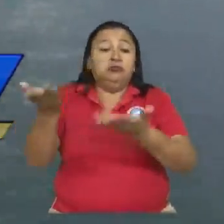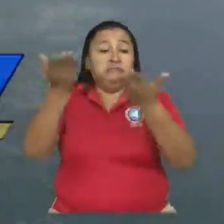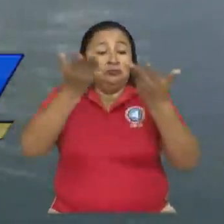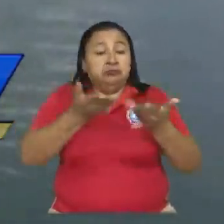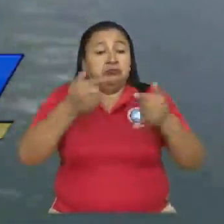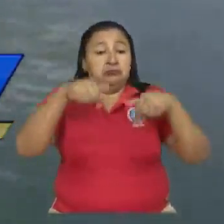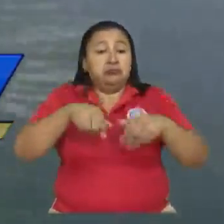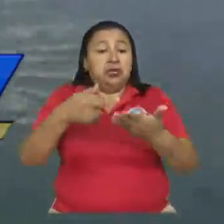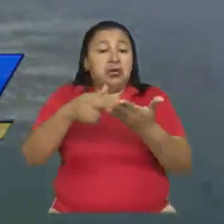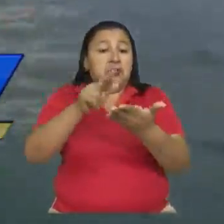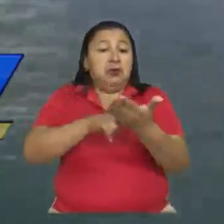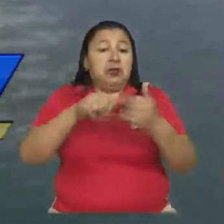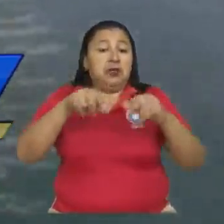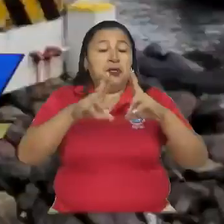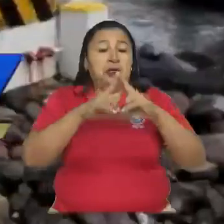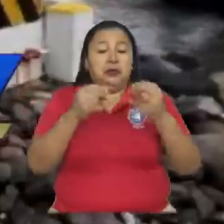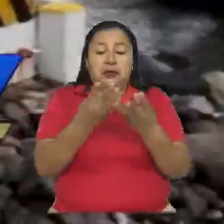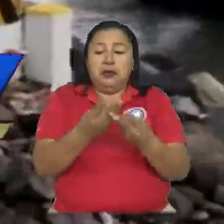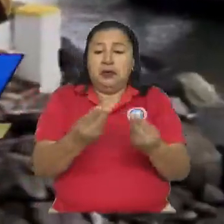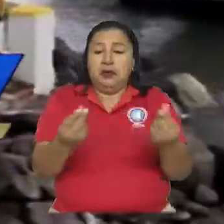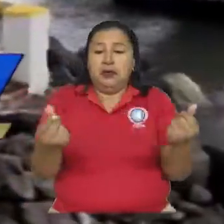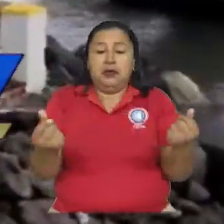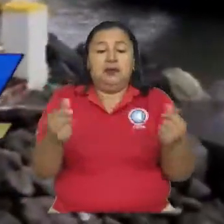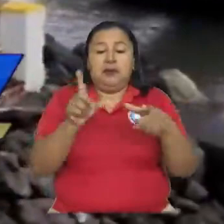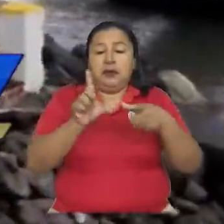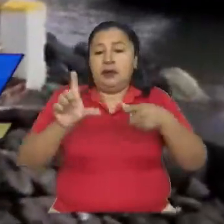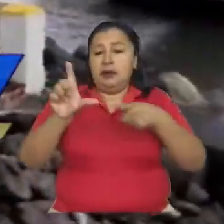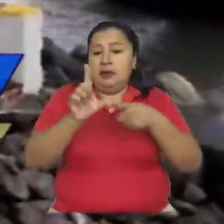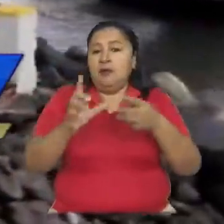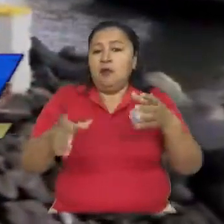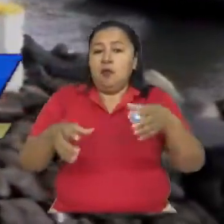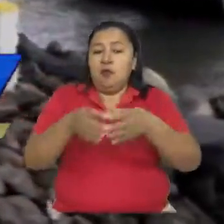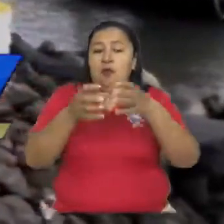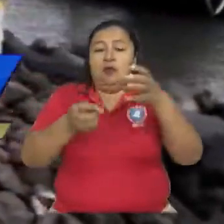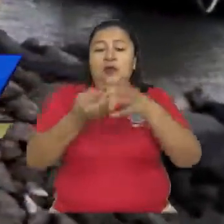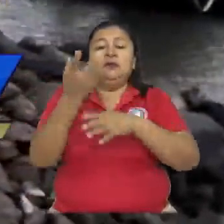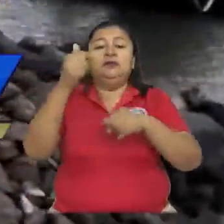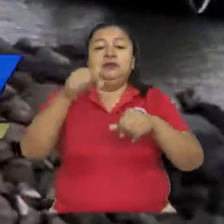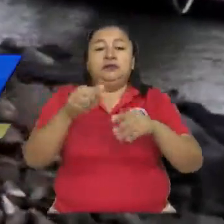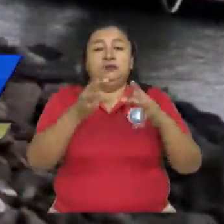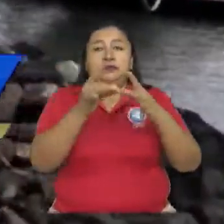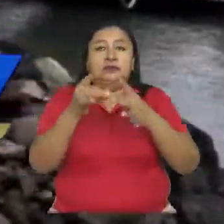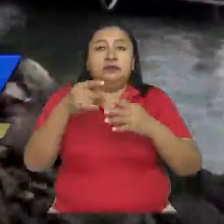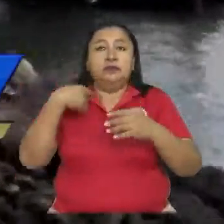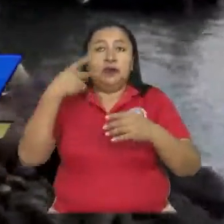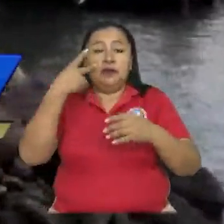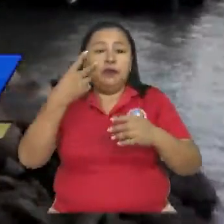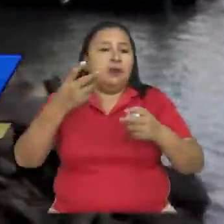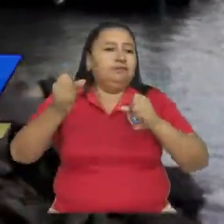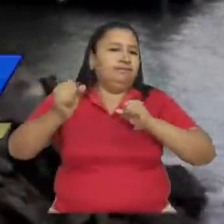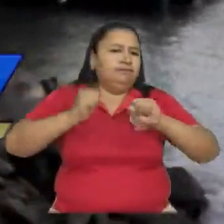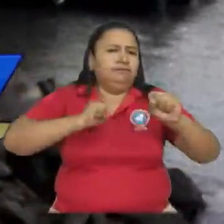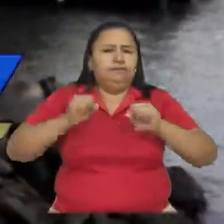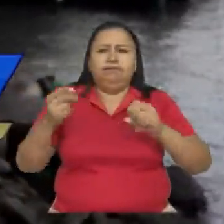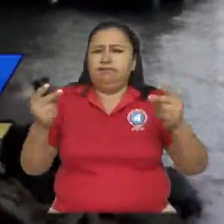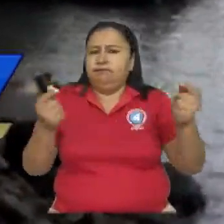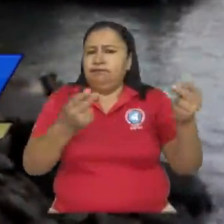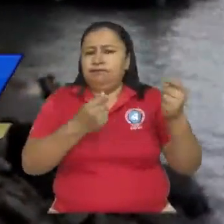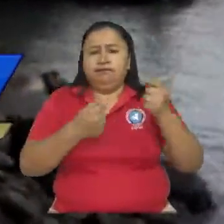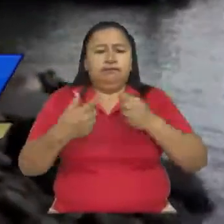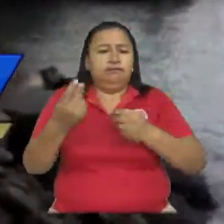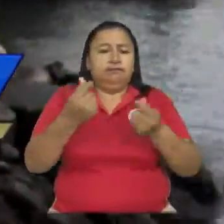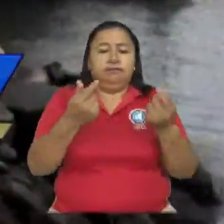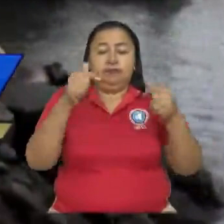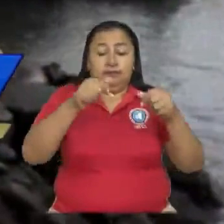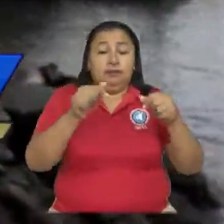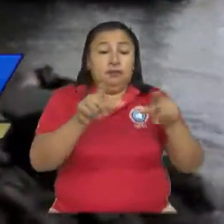ha bendecido, ¿verdad? Esta tierra de lagos y volcanes, y eso es lo que precisamente vimos, un dinamismo de la economía